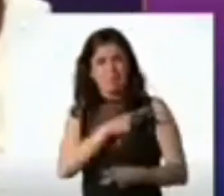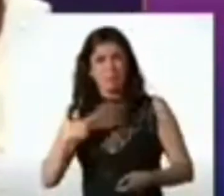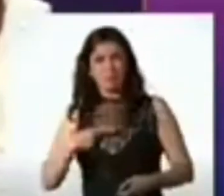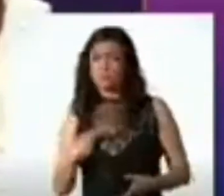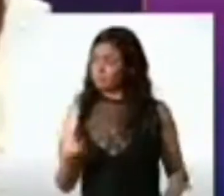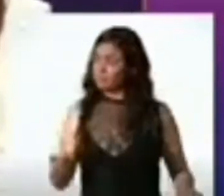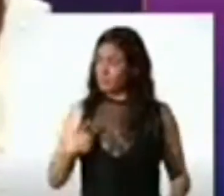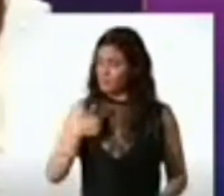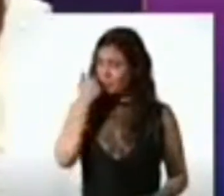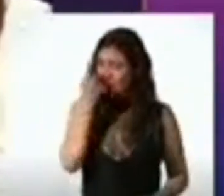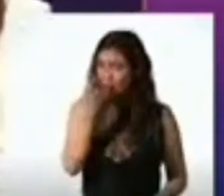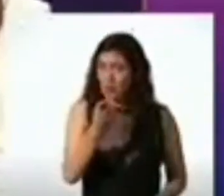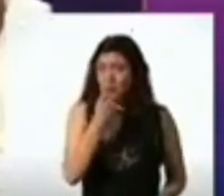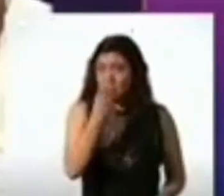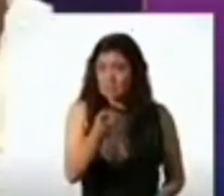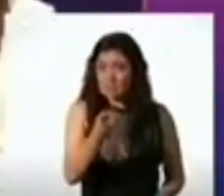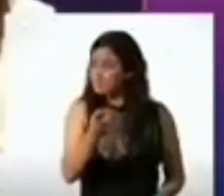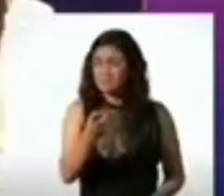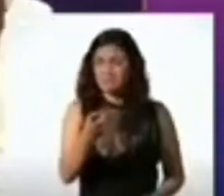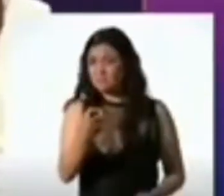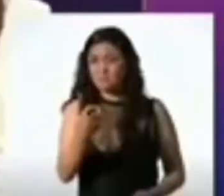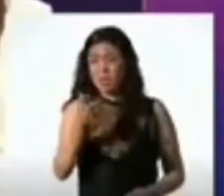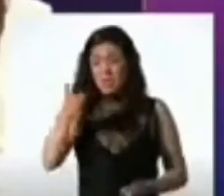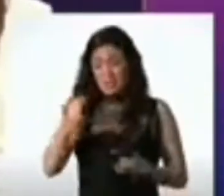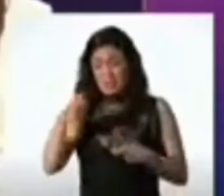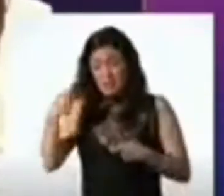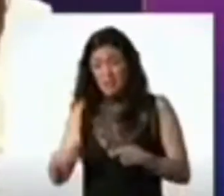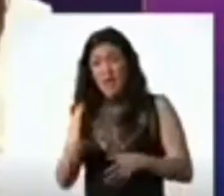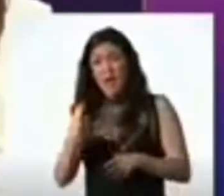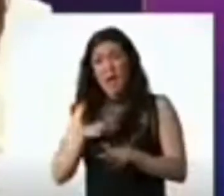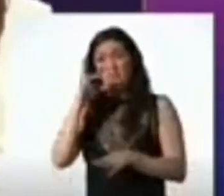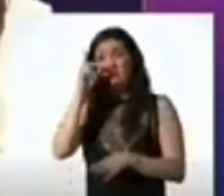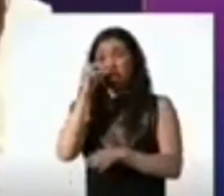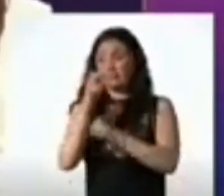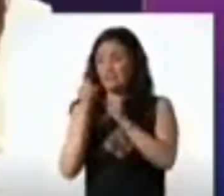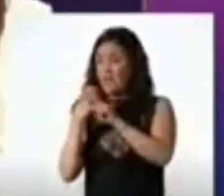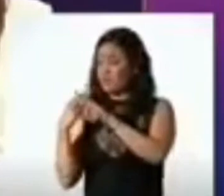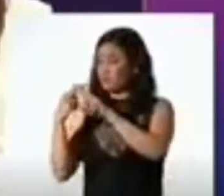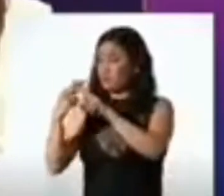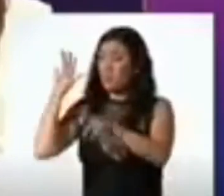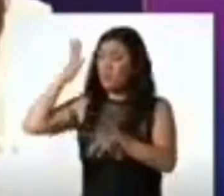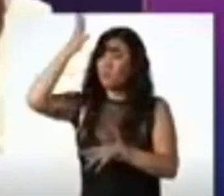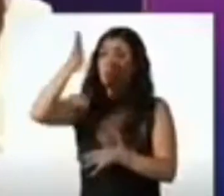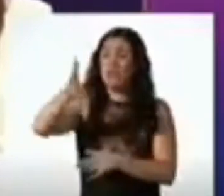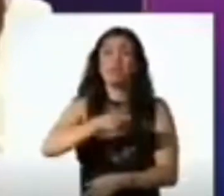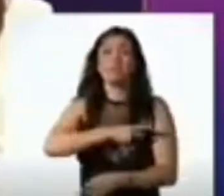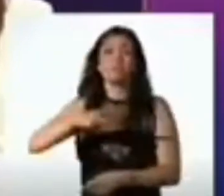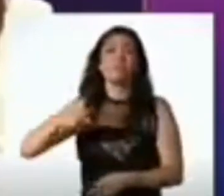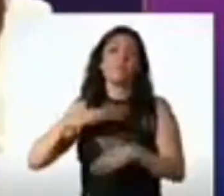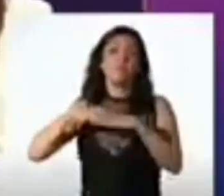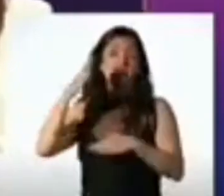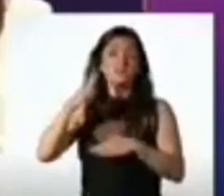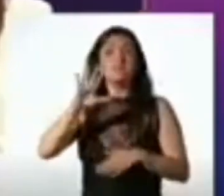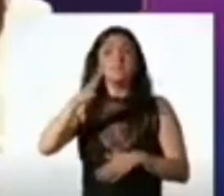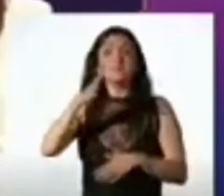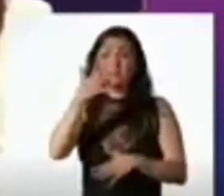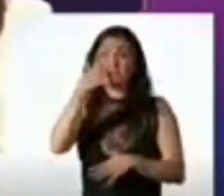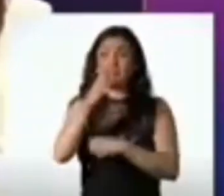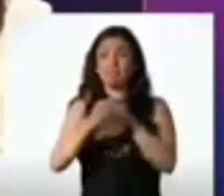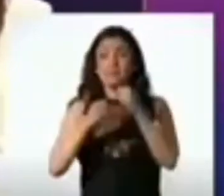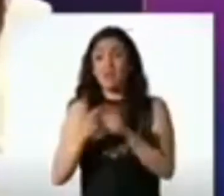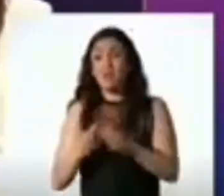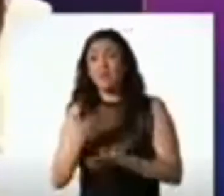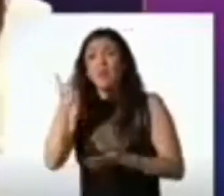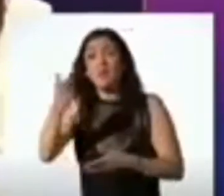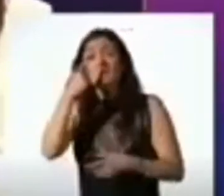recordar que comprometió los recursos del municipio por 30 años y además generó una deuda de 10 años para pagar